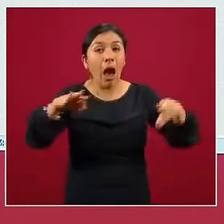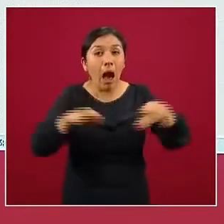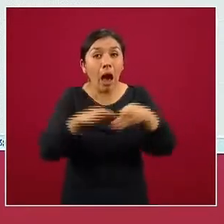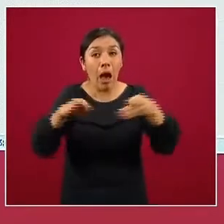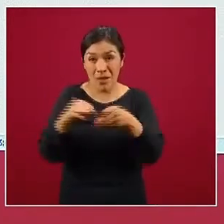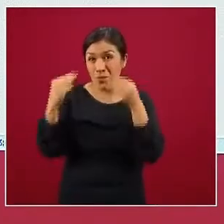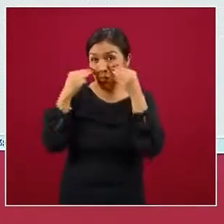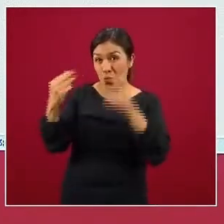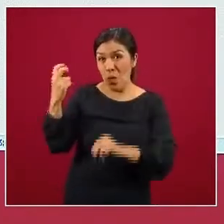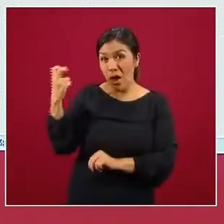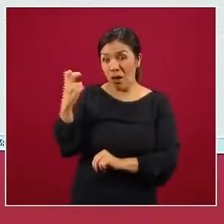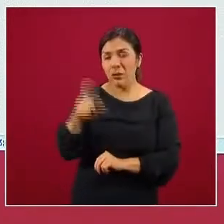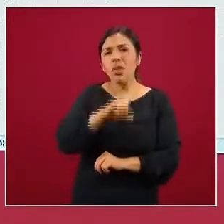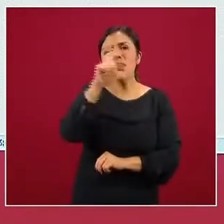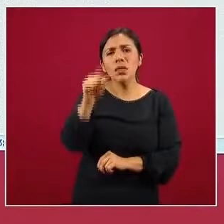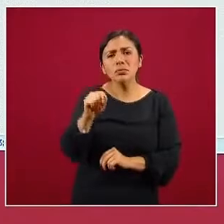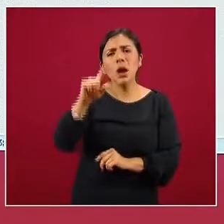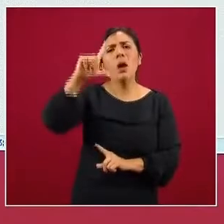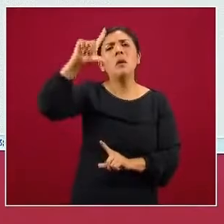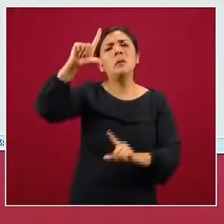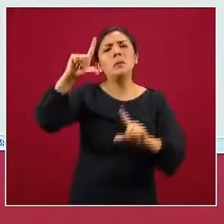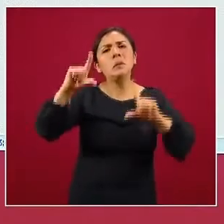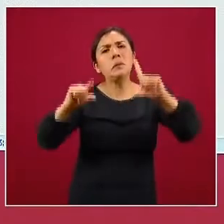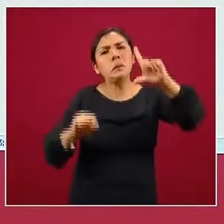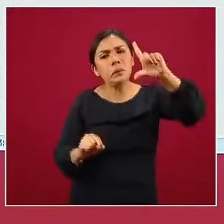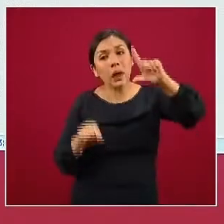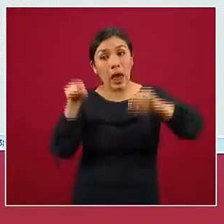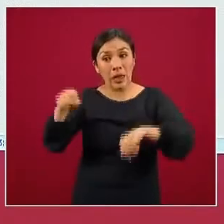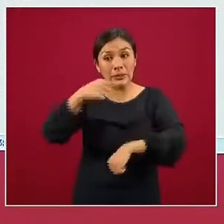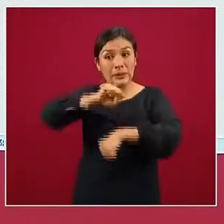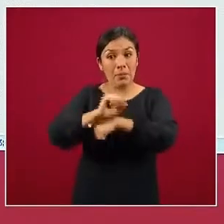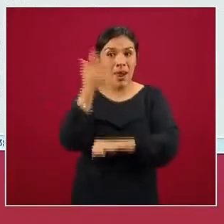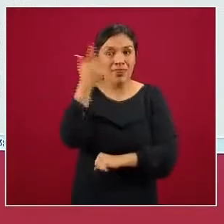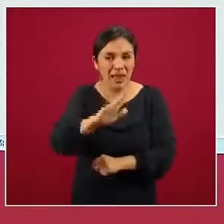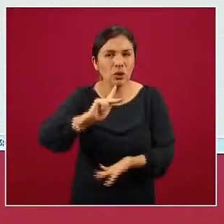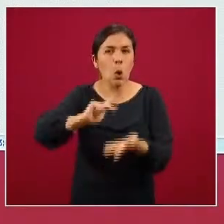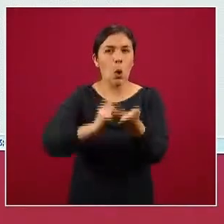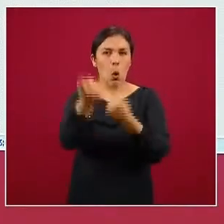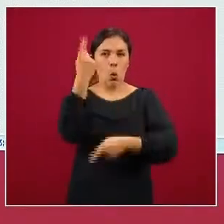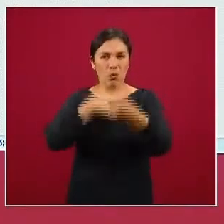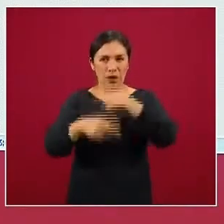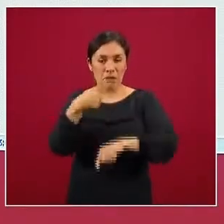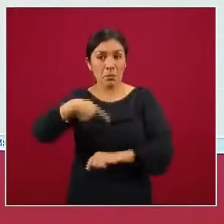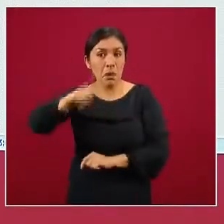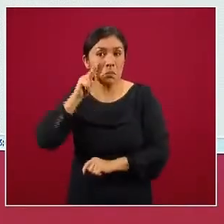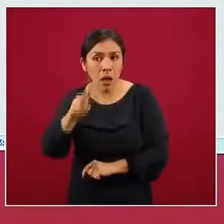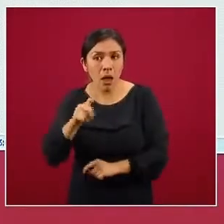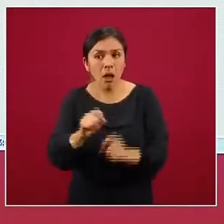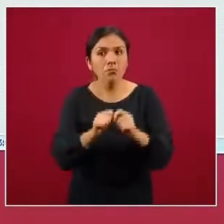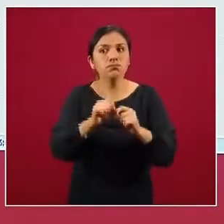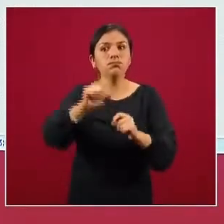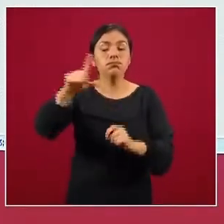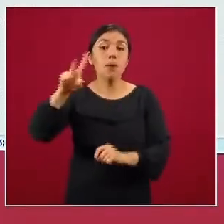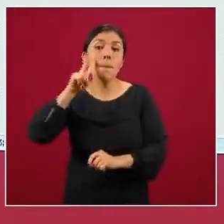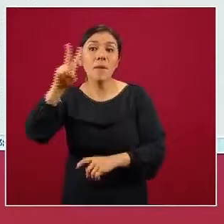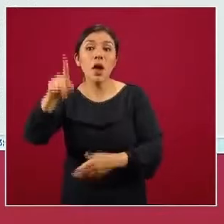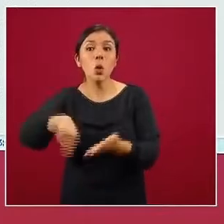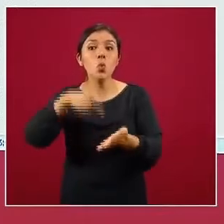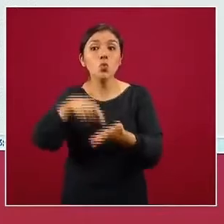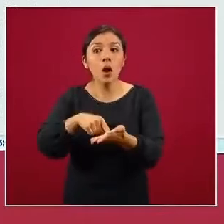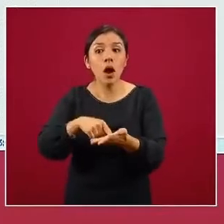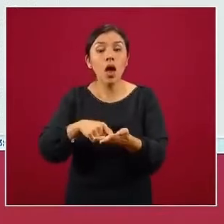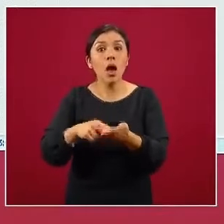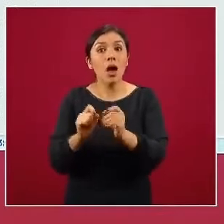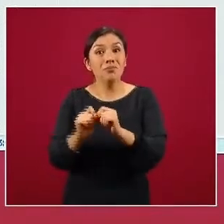incidencia, como se muestra, luego empiezan a disminuir. Aquí vuelve semana 10, pero vean ustedes cómo aumenta, vean este lugar y regresa a